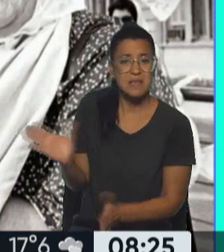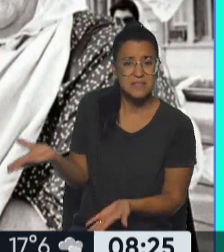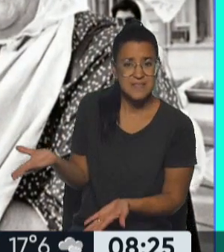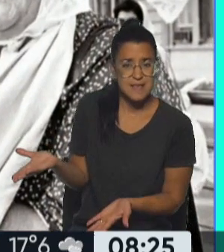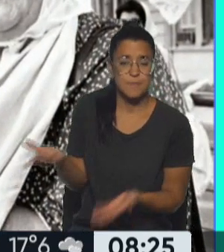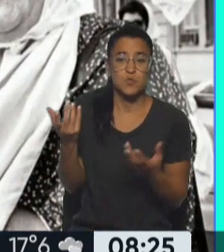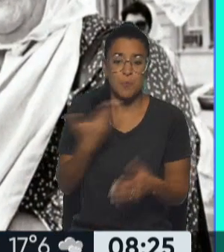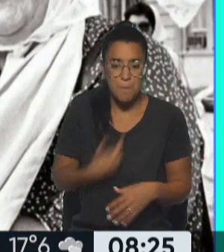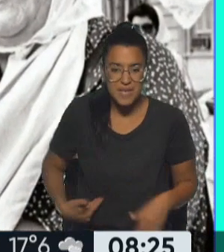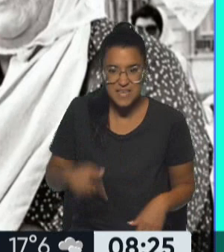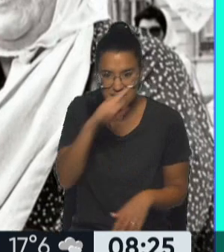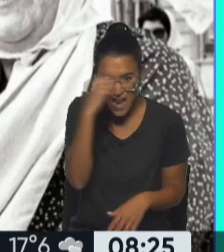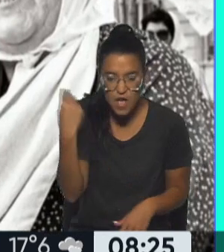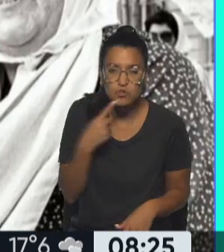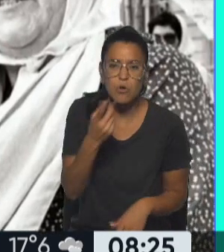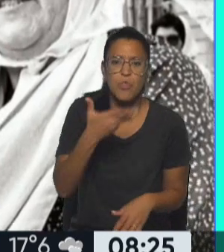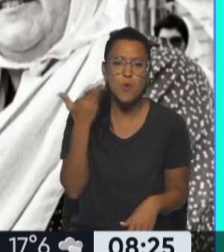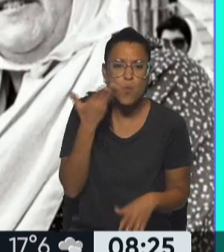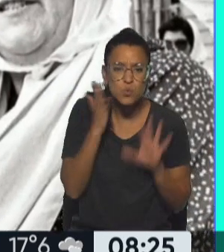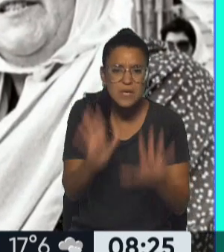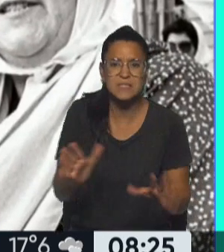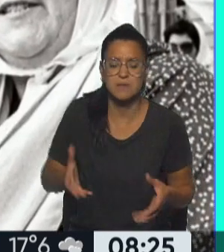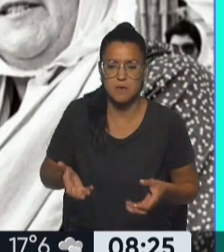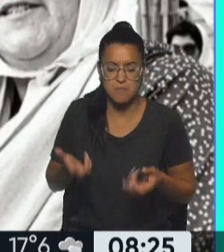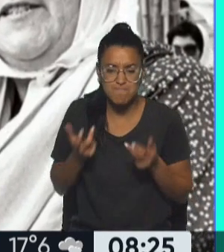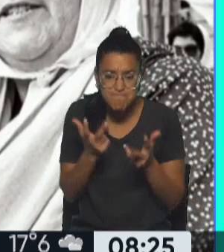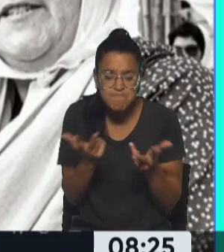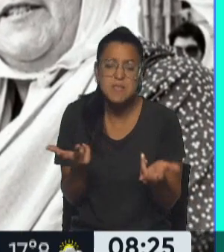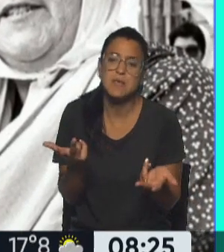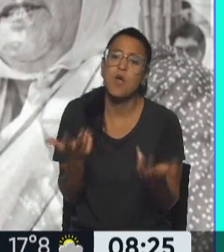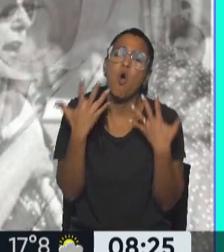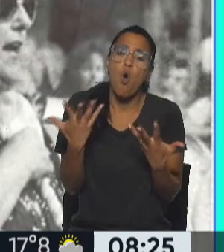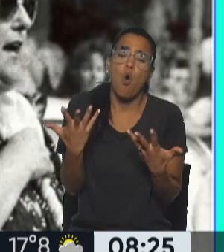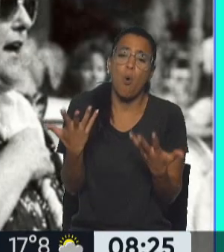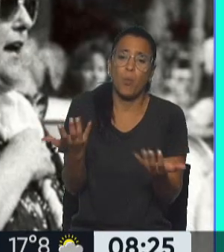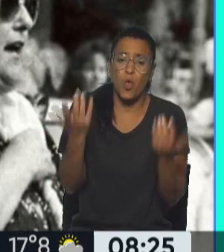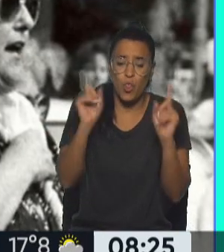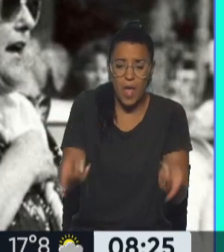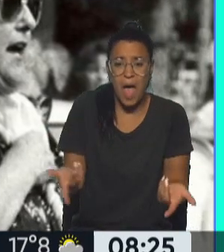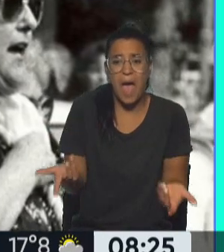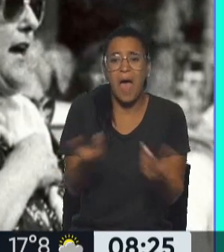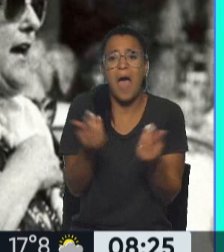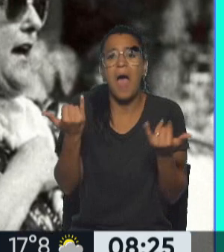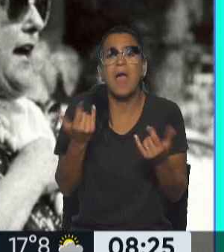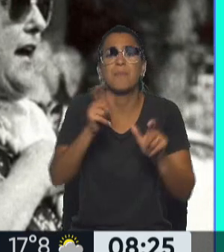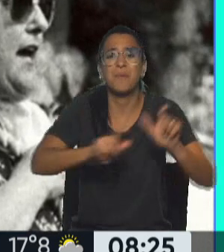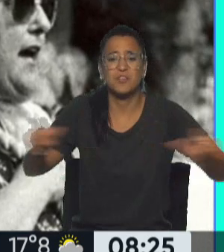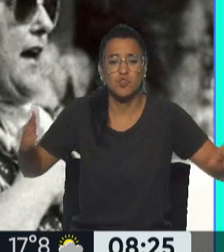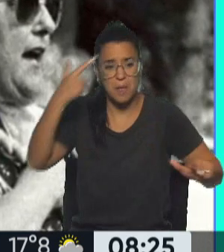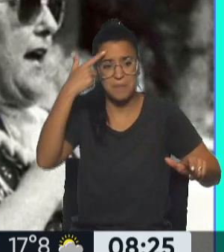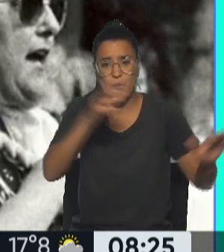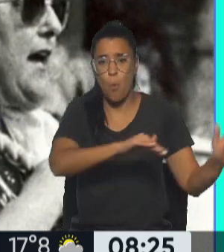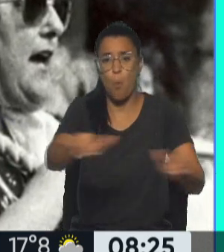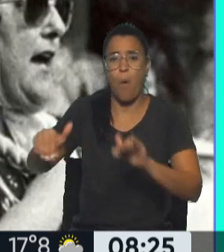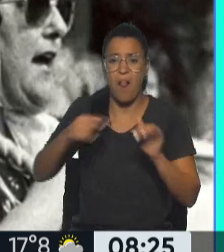si un presidente de la Nación tiene este tipo de discursos o este tipo de reacciones, es evidente que después por abajo pueden surgir otro tipo de acciones y